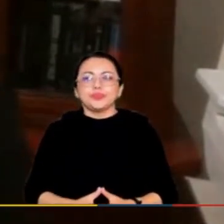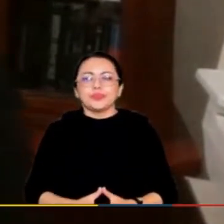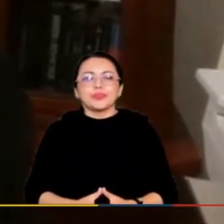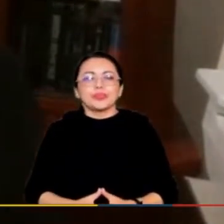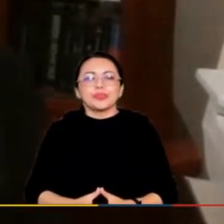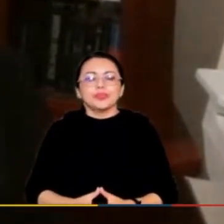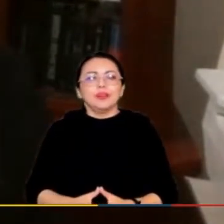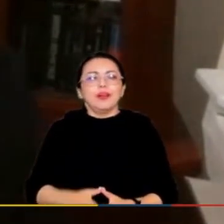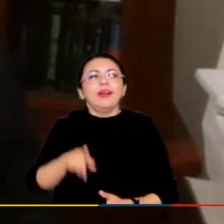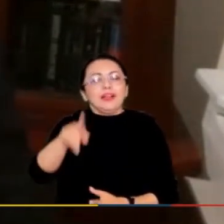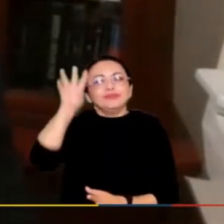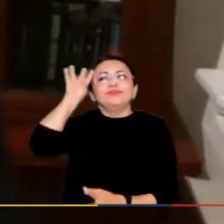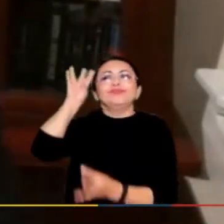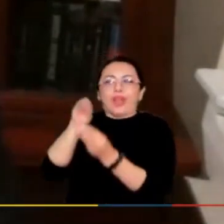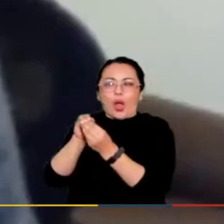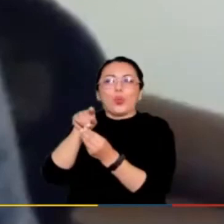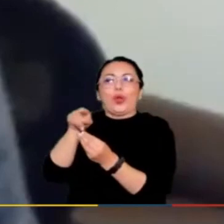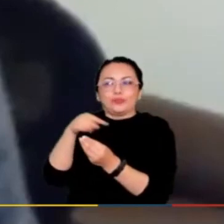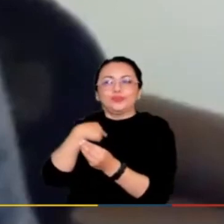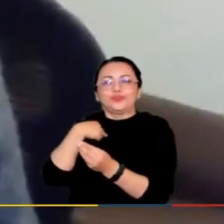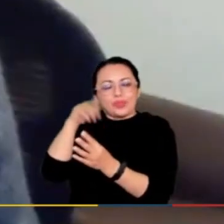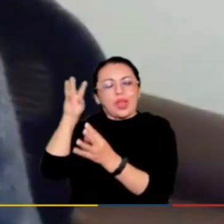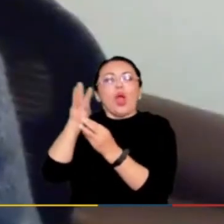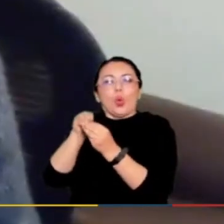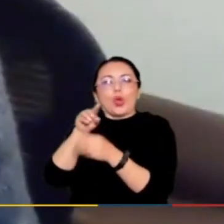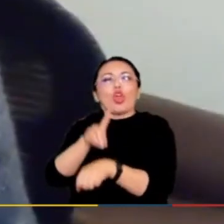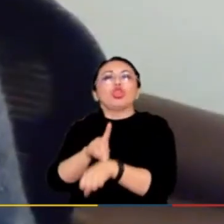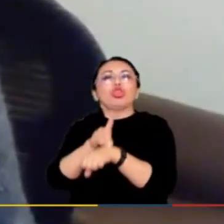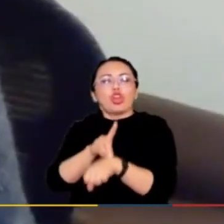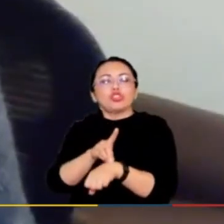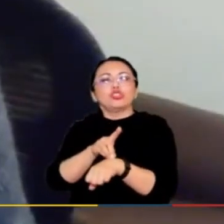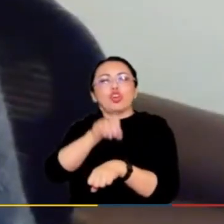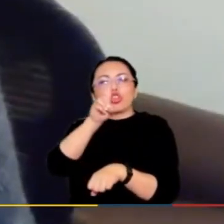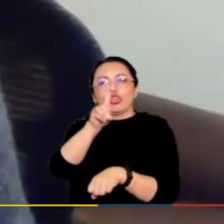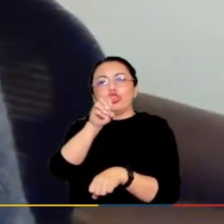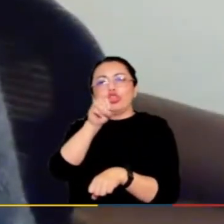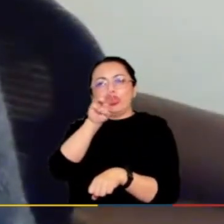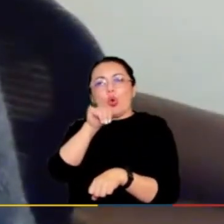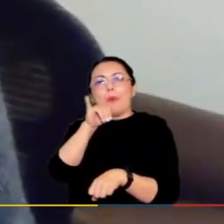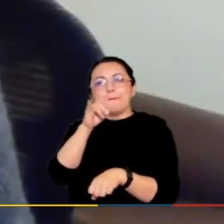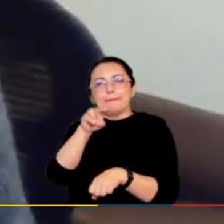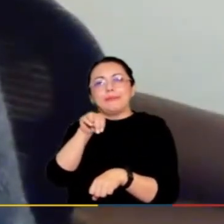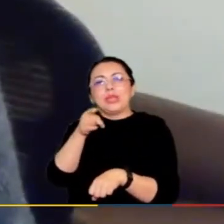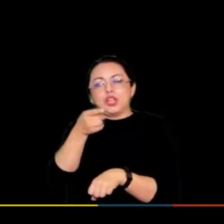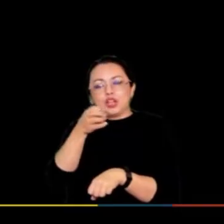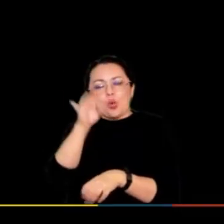Yo estoy de acuerdo con el doctor José Domingo en el sentido de que claro,